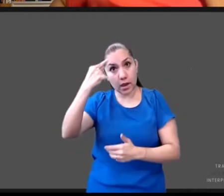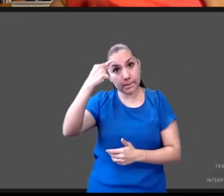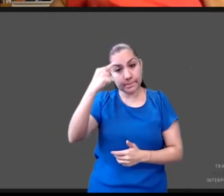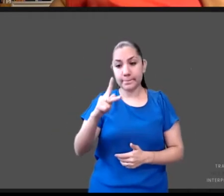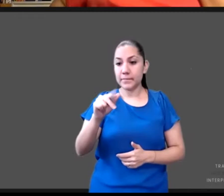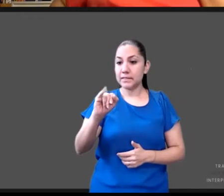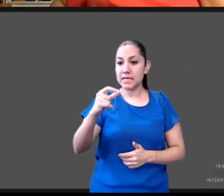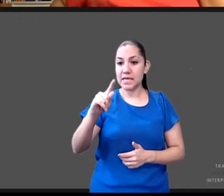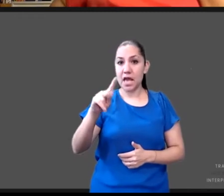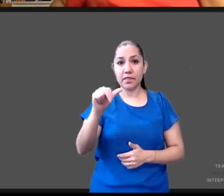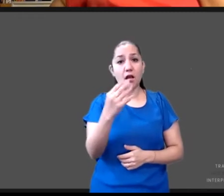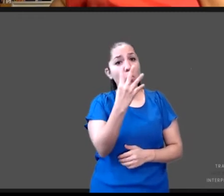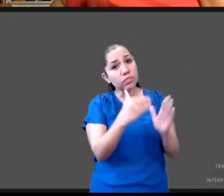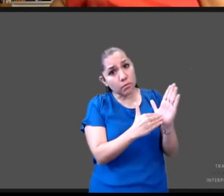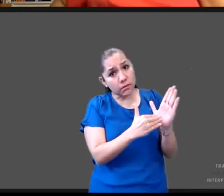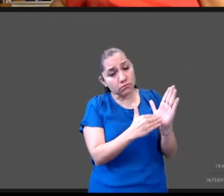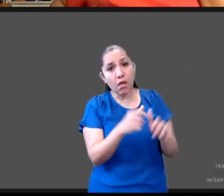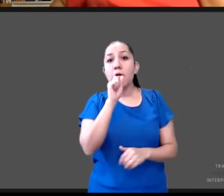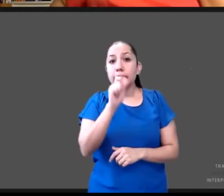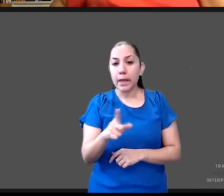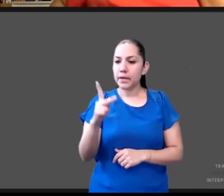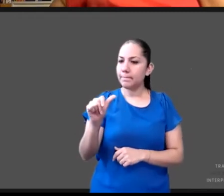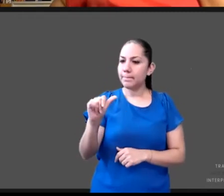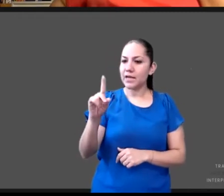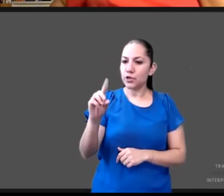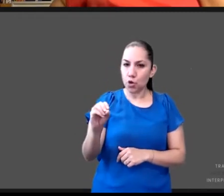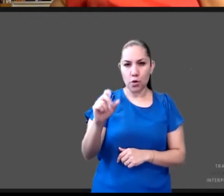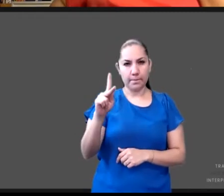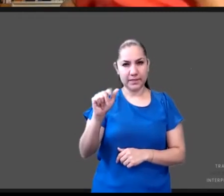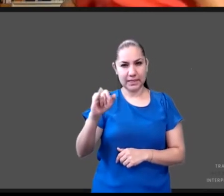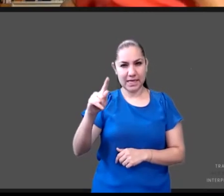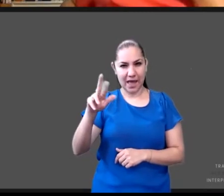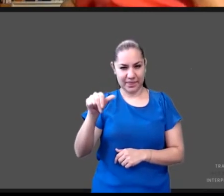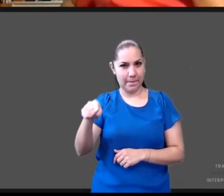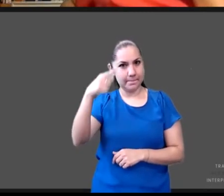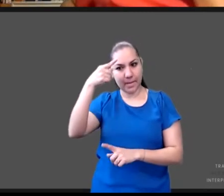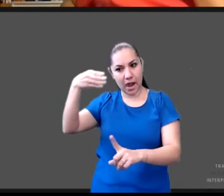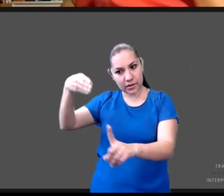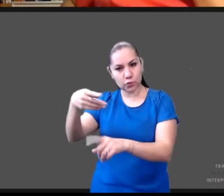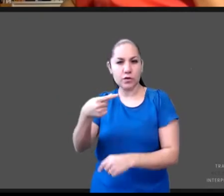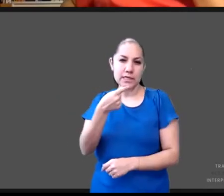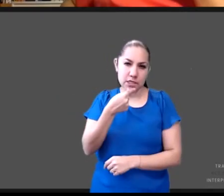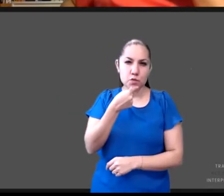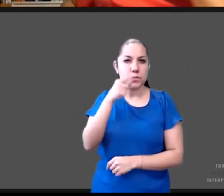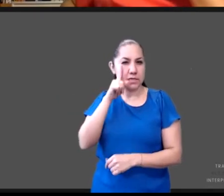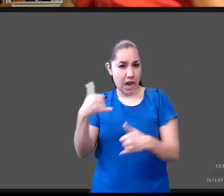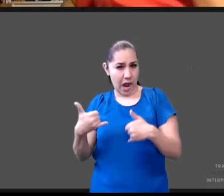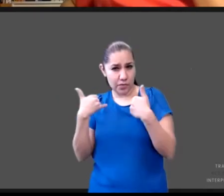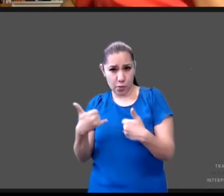paidopsiquiatras. Quienes pueden atender enfermedades mentales para niños, niñas y adolescentes son mínimos. El estado de Colima hay